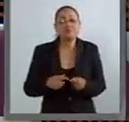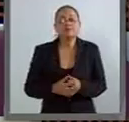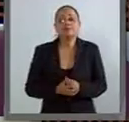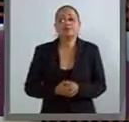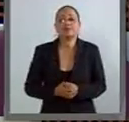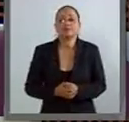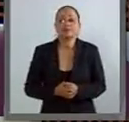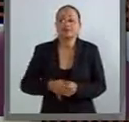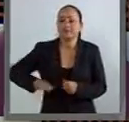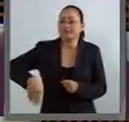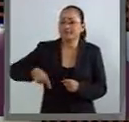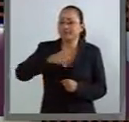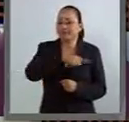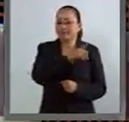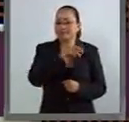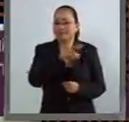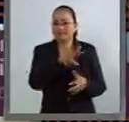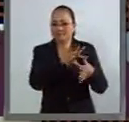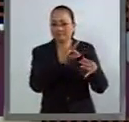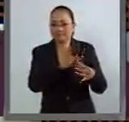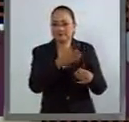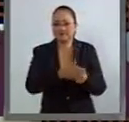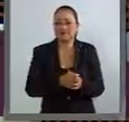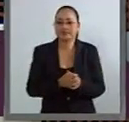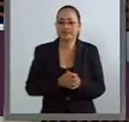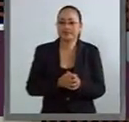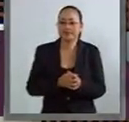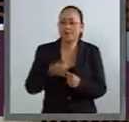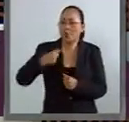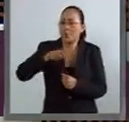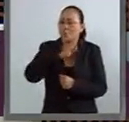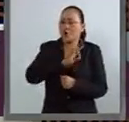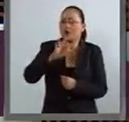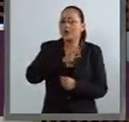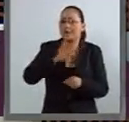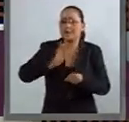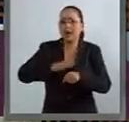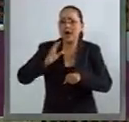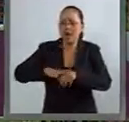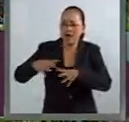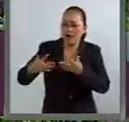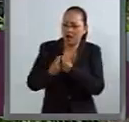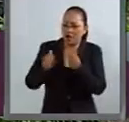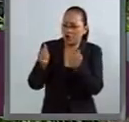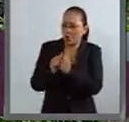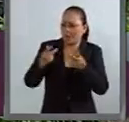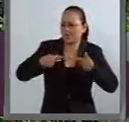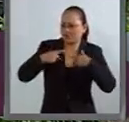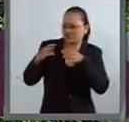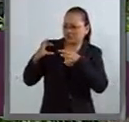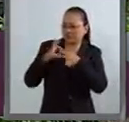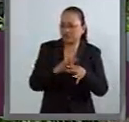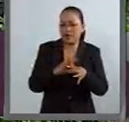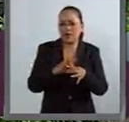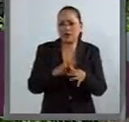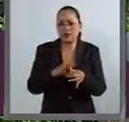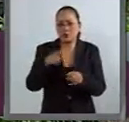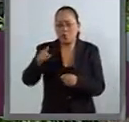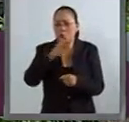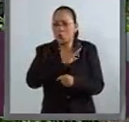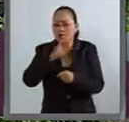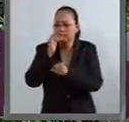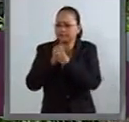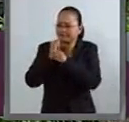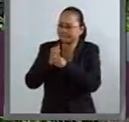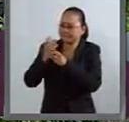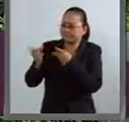decía el doctor, tanto podemos hacer para lograr este engagement con la gente. Bueno, tú puedes realizar encuestas